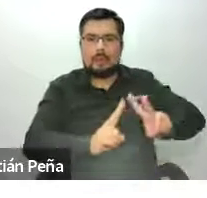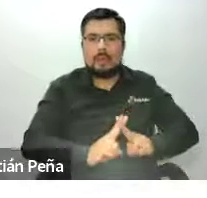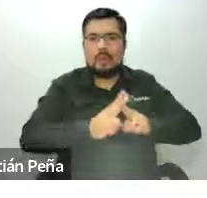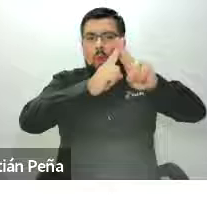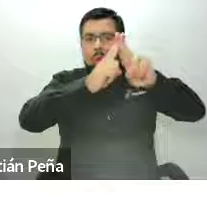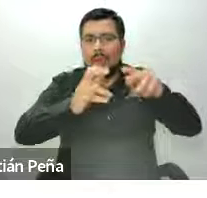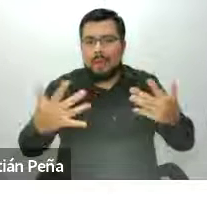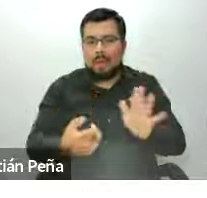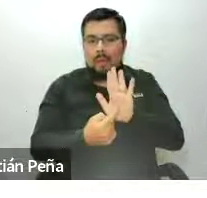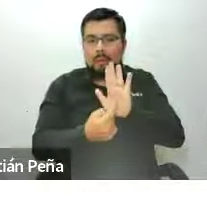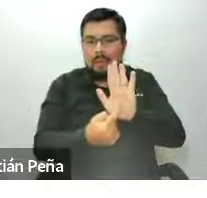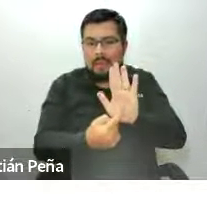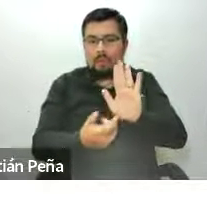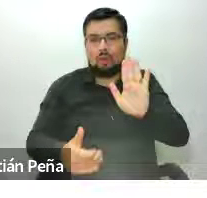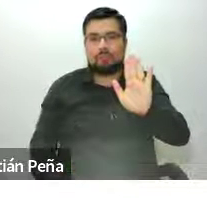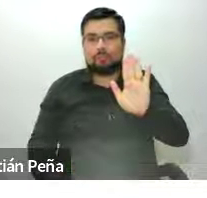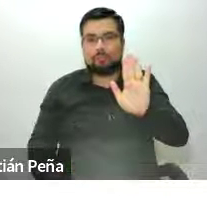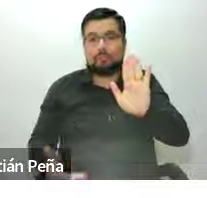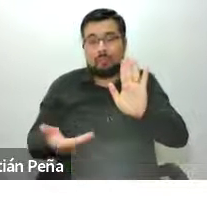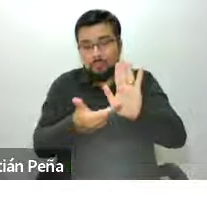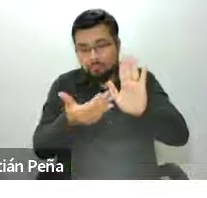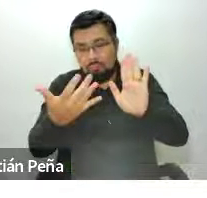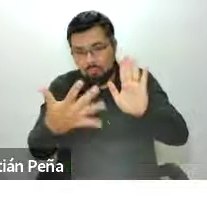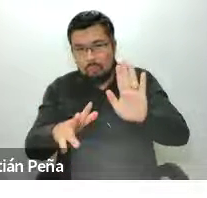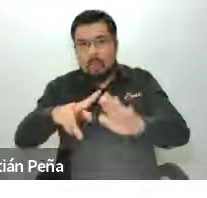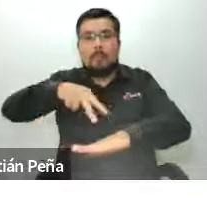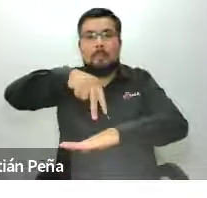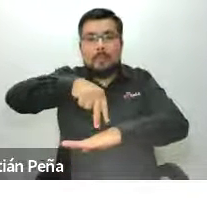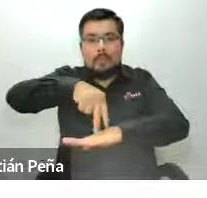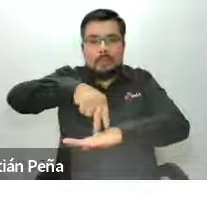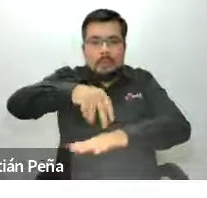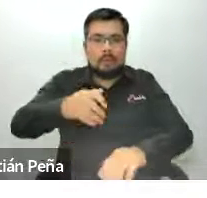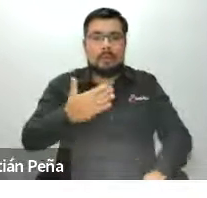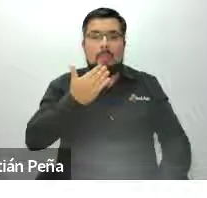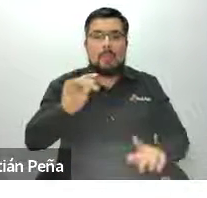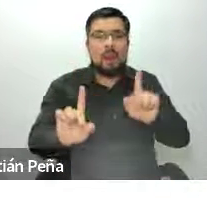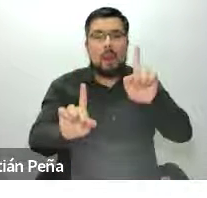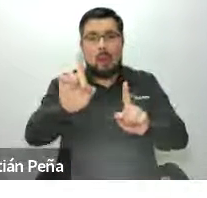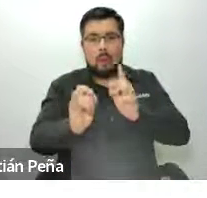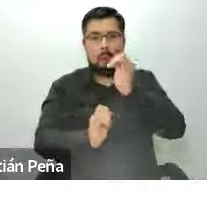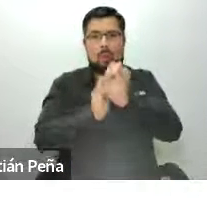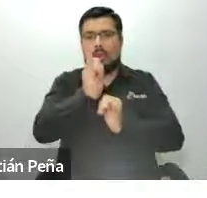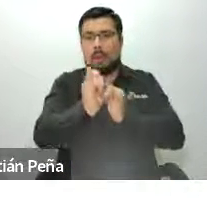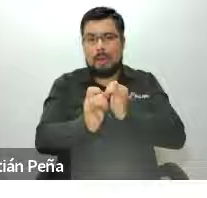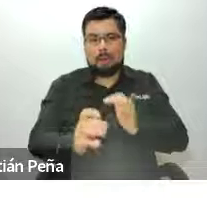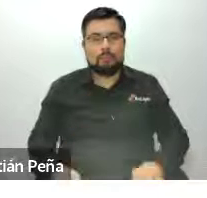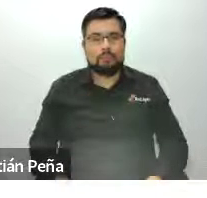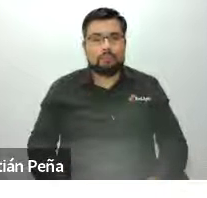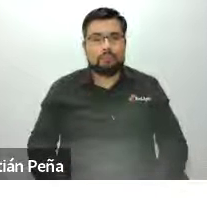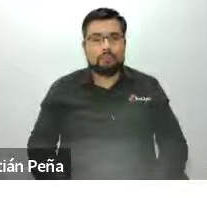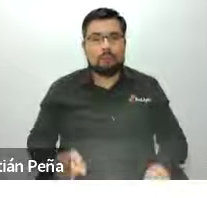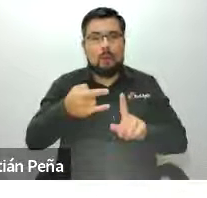han sido, digamos, presenciales y también varias que han sido de manera virtual. Em, y